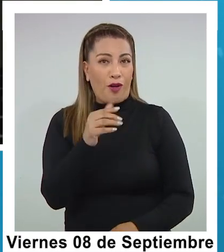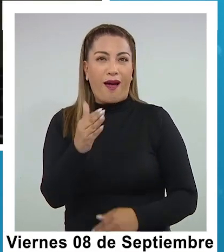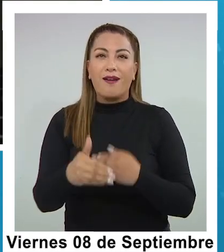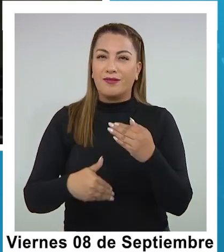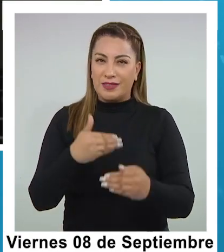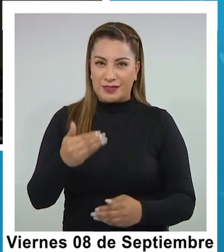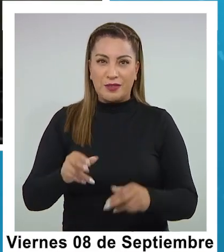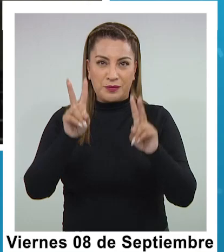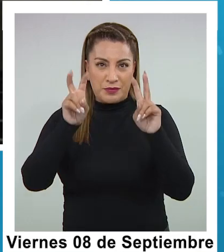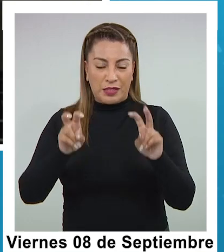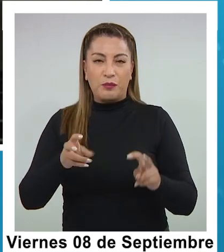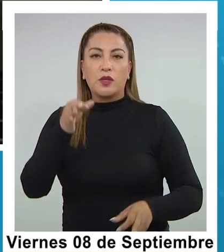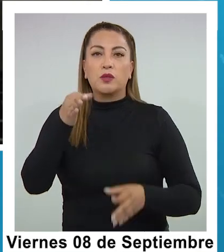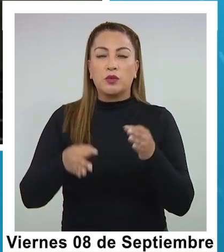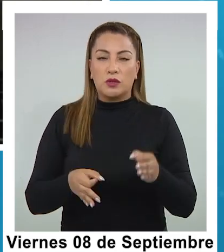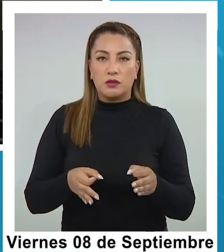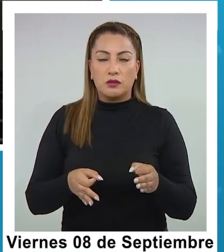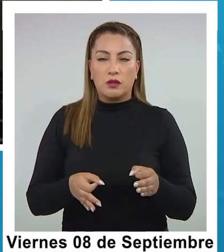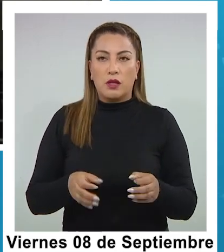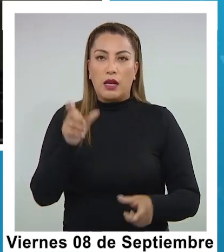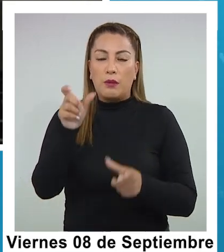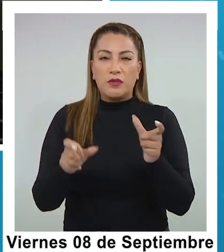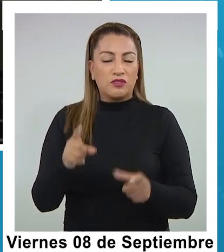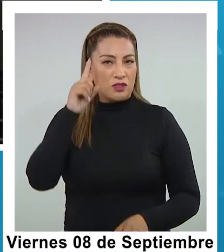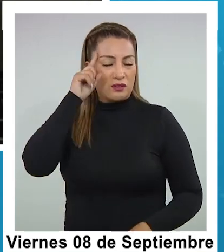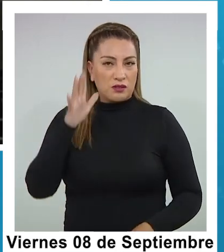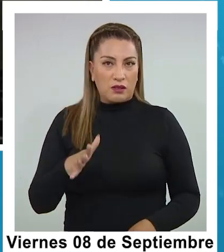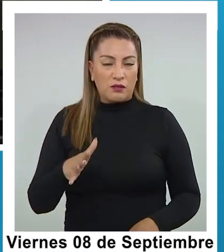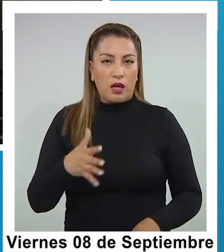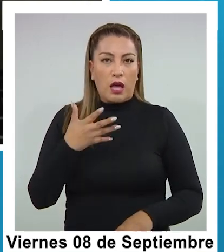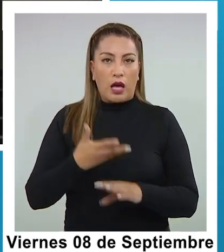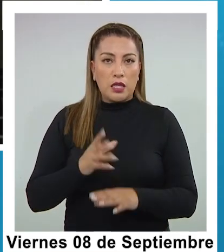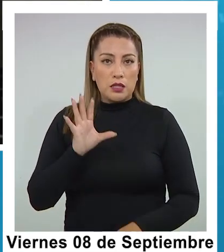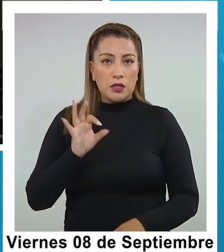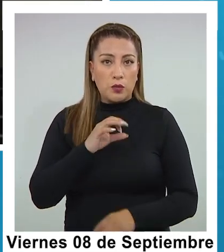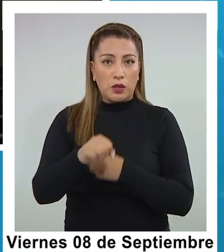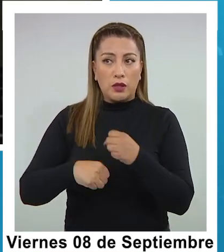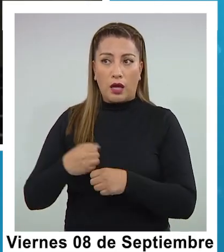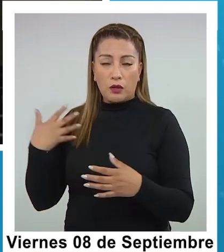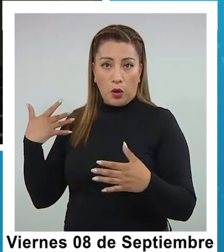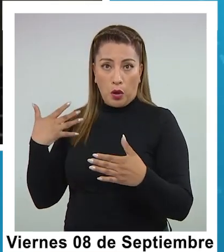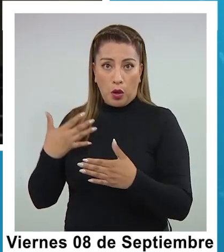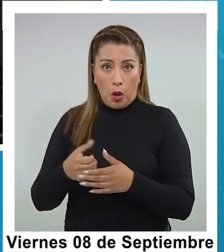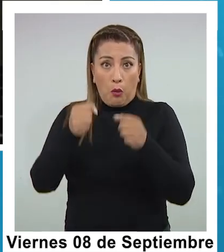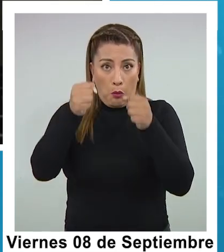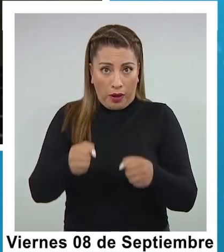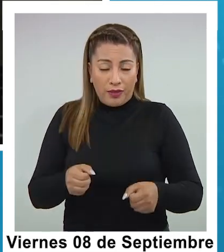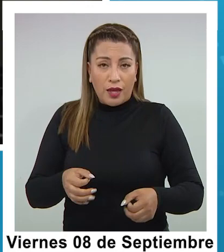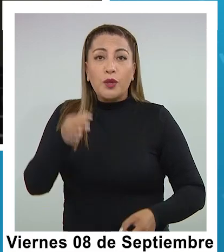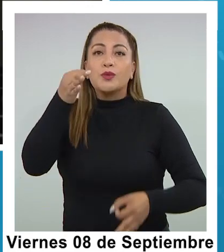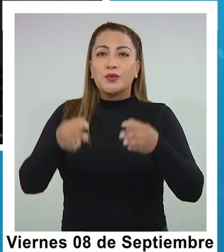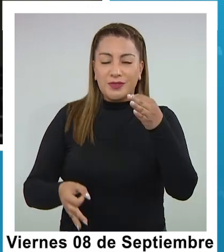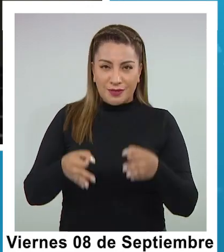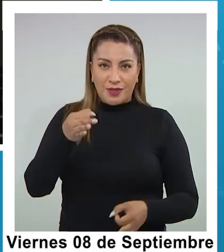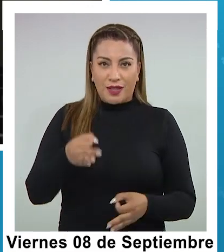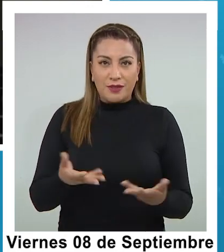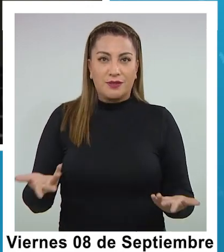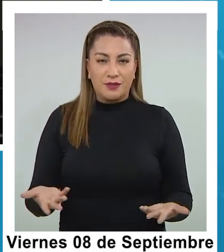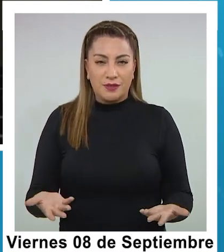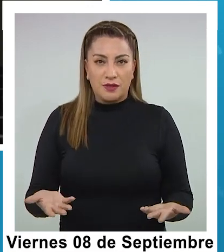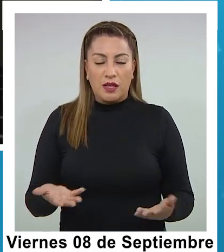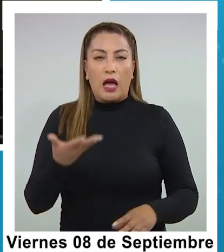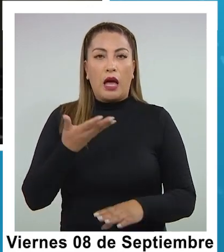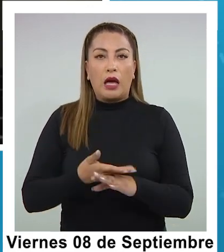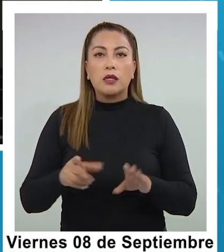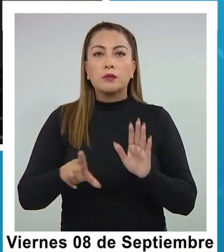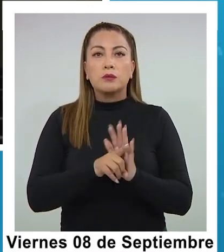justicia, que la gente aprenda que a pesar de que han transcurrido 50 años todavía se puede hacer justicia, que estamos en presencia de